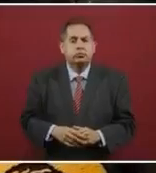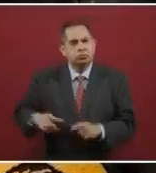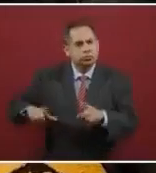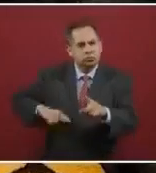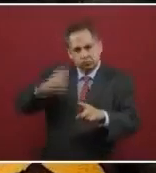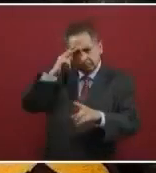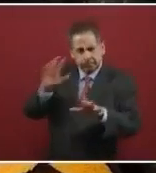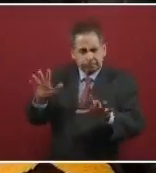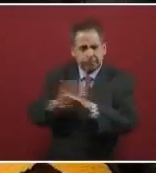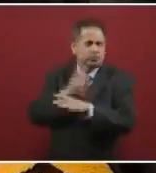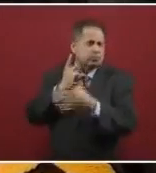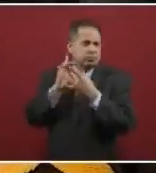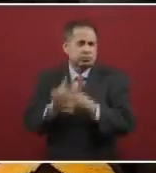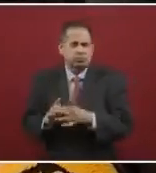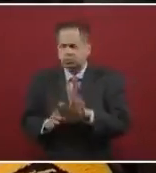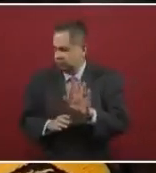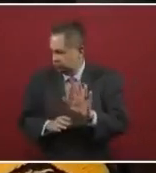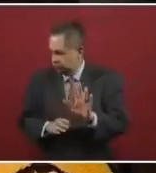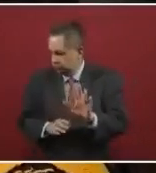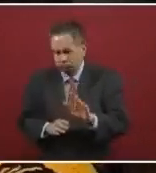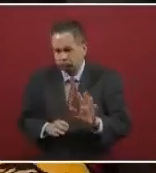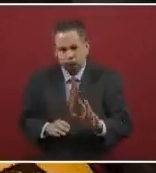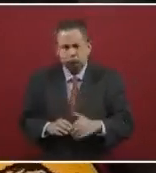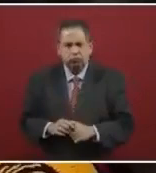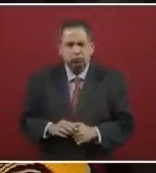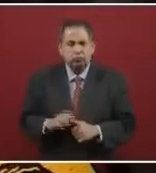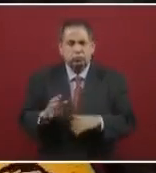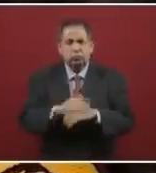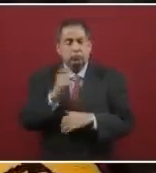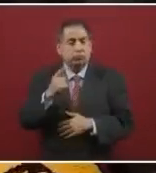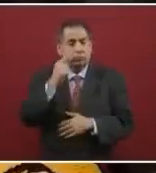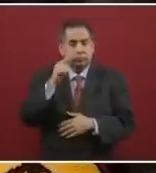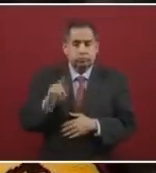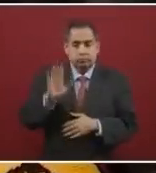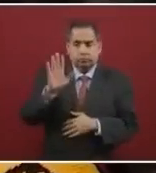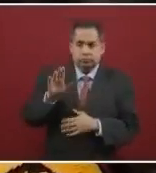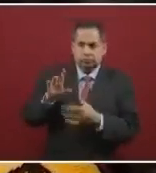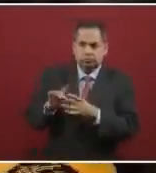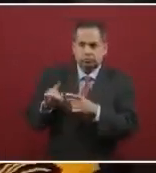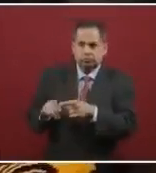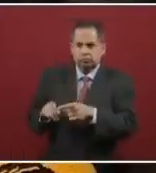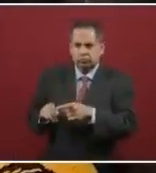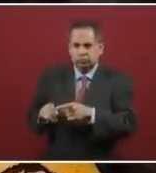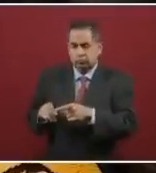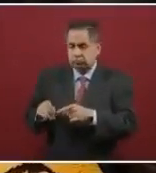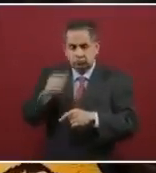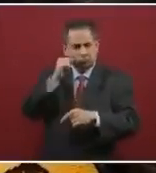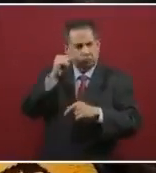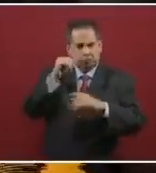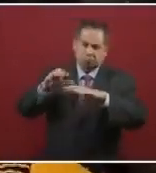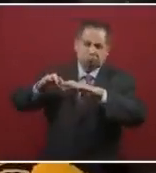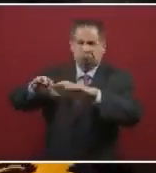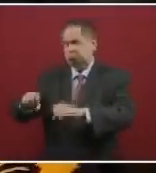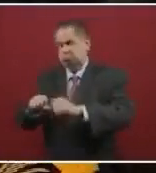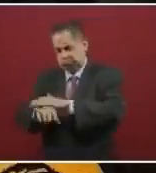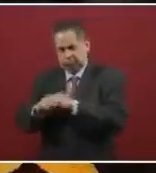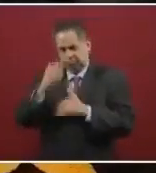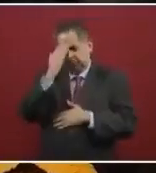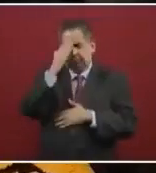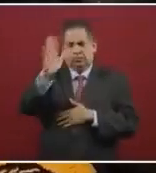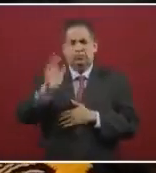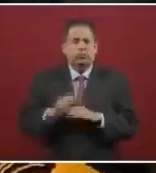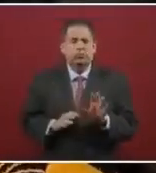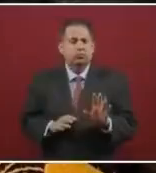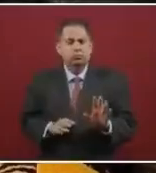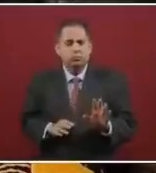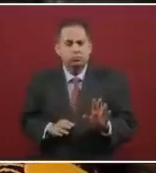política hacia esas caravanas de migrantes? Porque esta... No. operación de ayer, desde luego, no se había visto o no se había